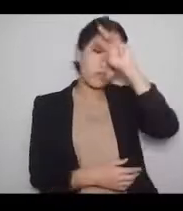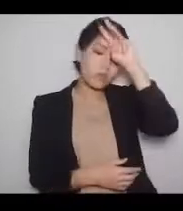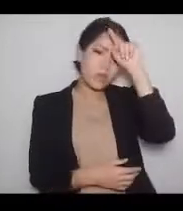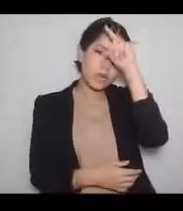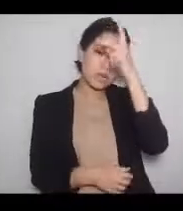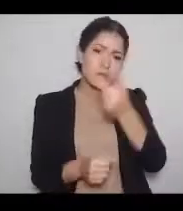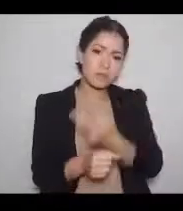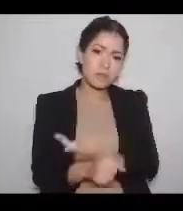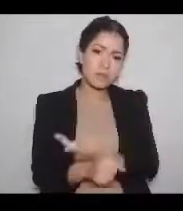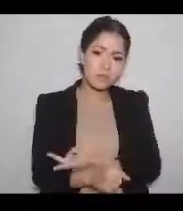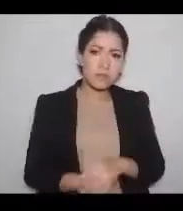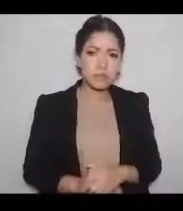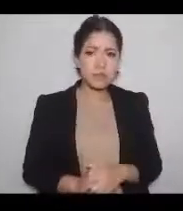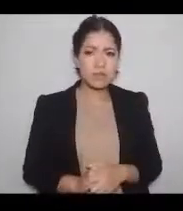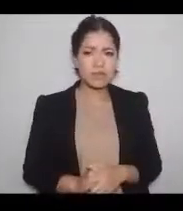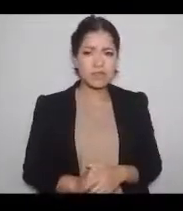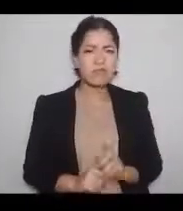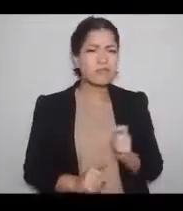¿De qué hablas?